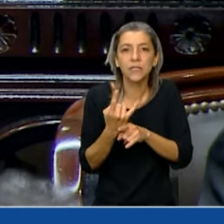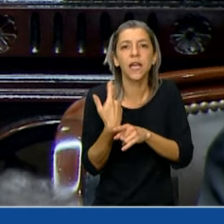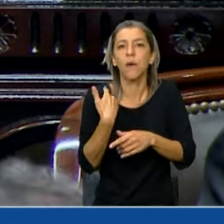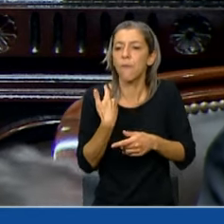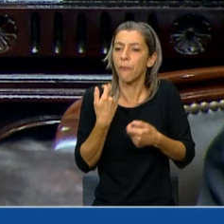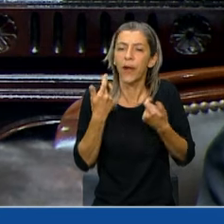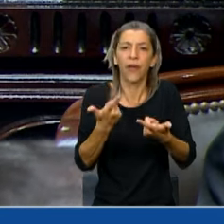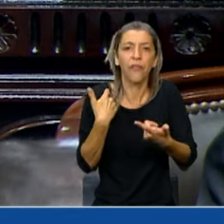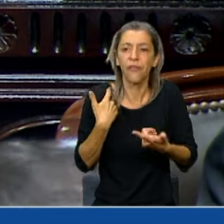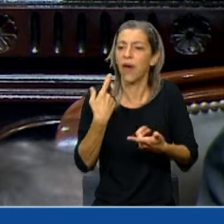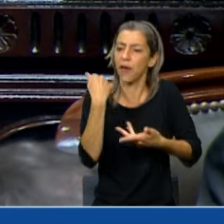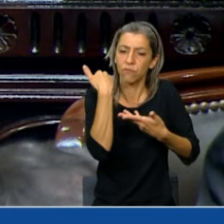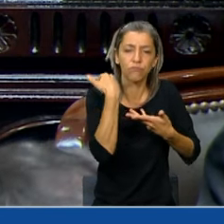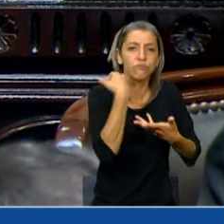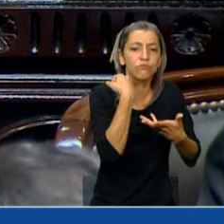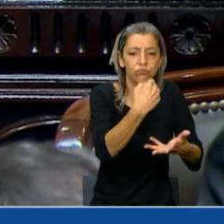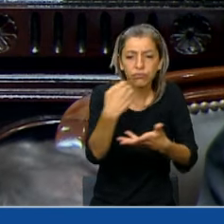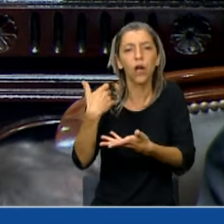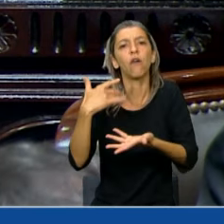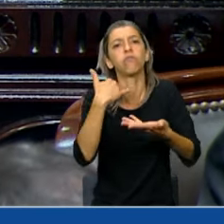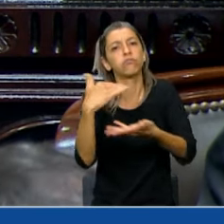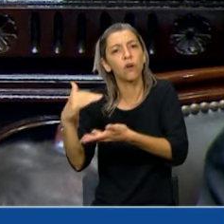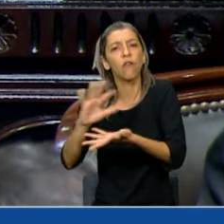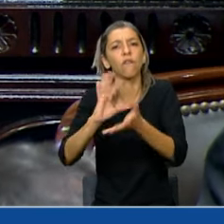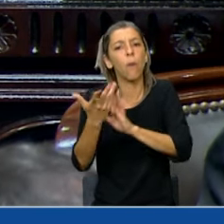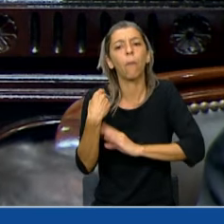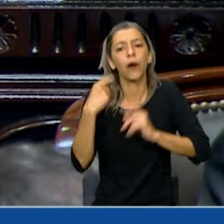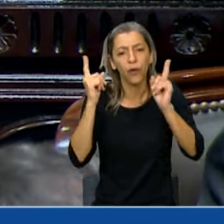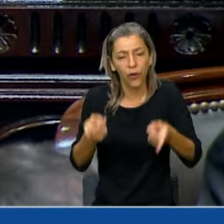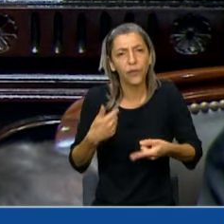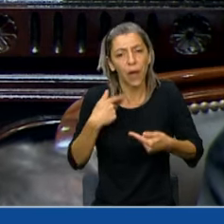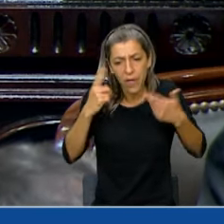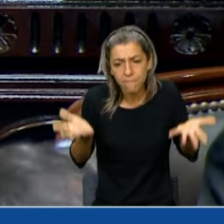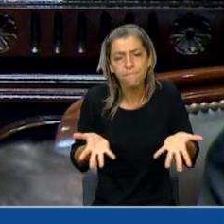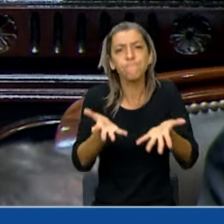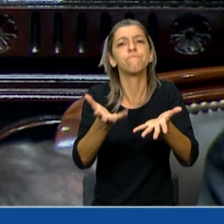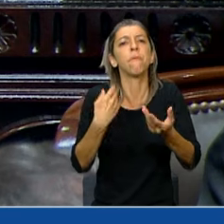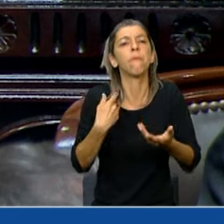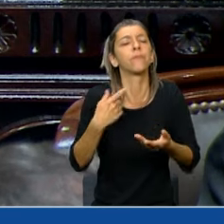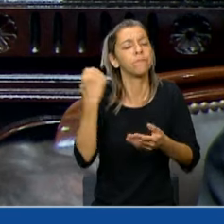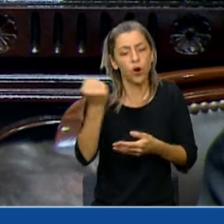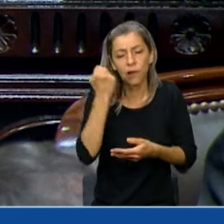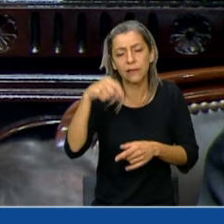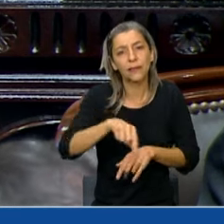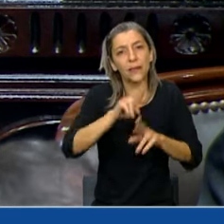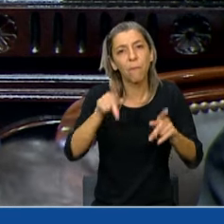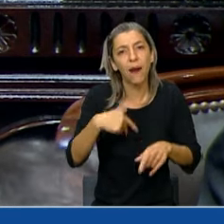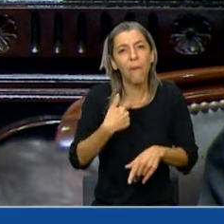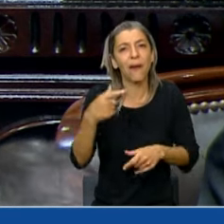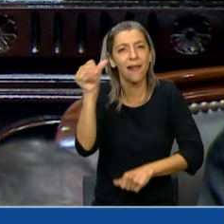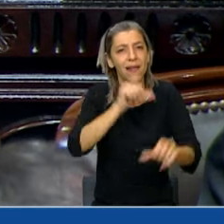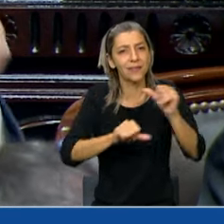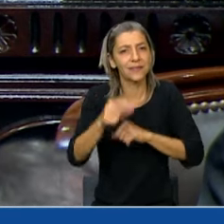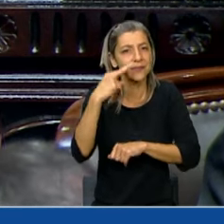eso vuelvo a repetir celebro que estemos tratando el plan de ciencia 2030 ya que se